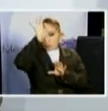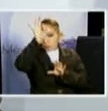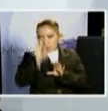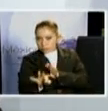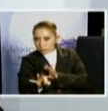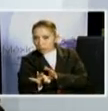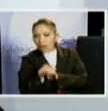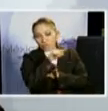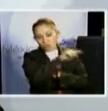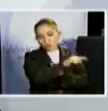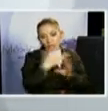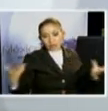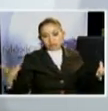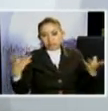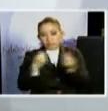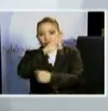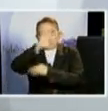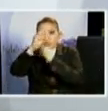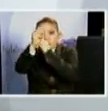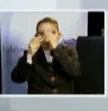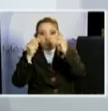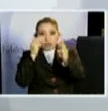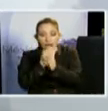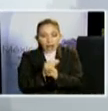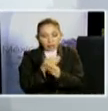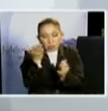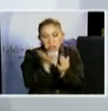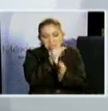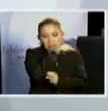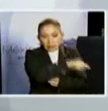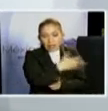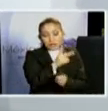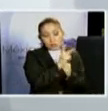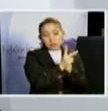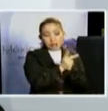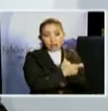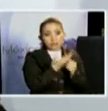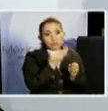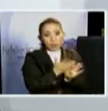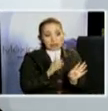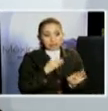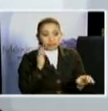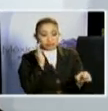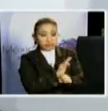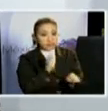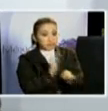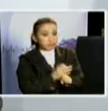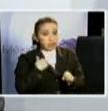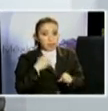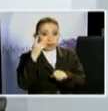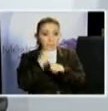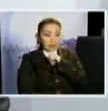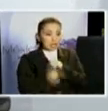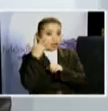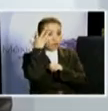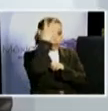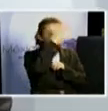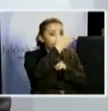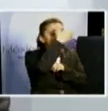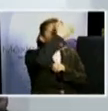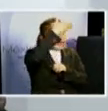1.4% del conjunto de las emisiones mundiales, es un país altamente vulnerable a los impactos del cambio